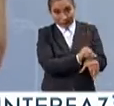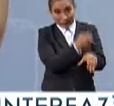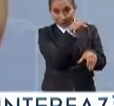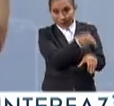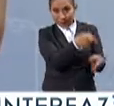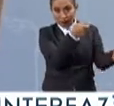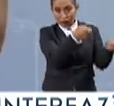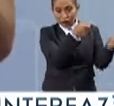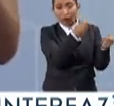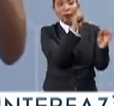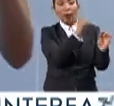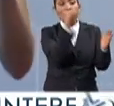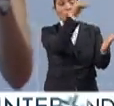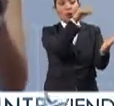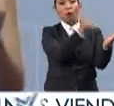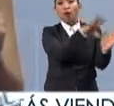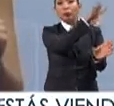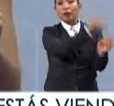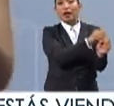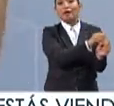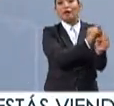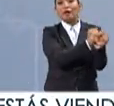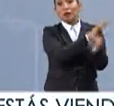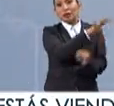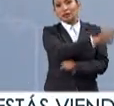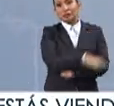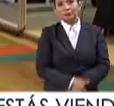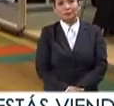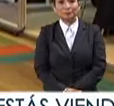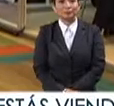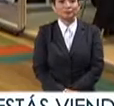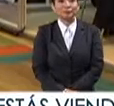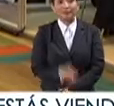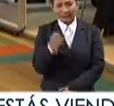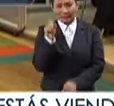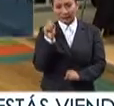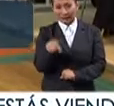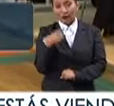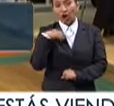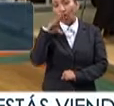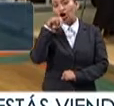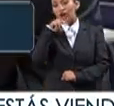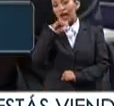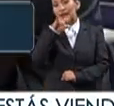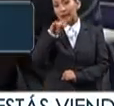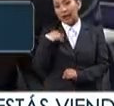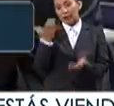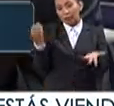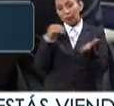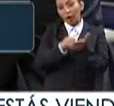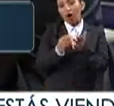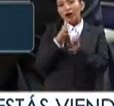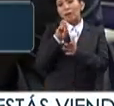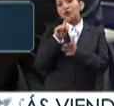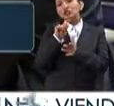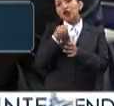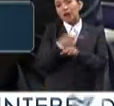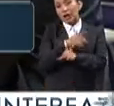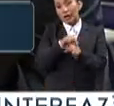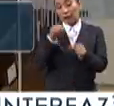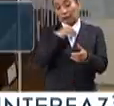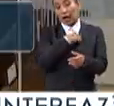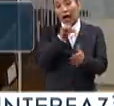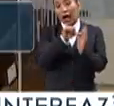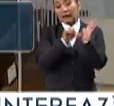el control o más bien tiene la totalidad de este conocimiento en este sentido el con la 7 impulsa un repositorio nacional que es